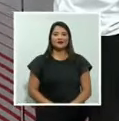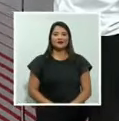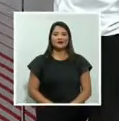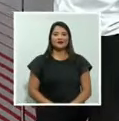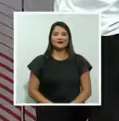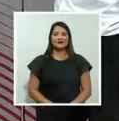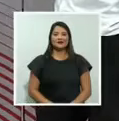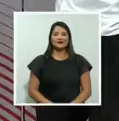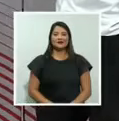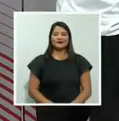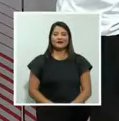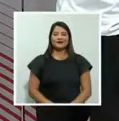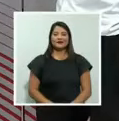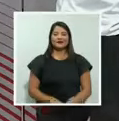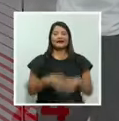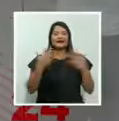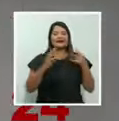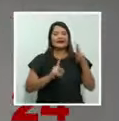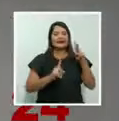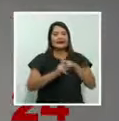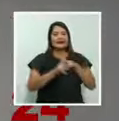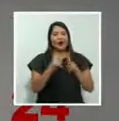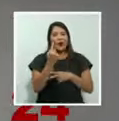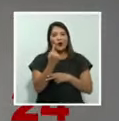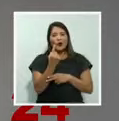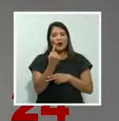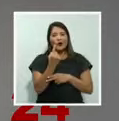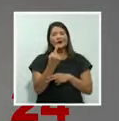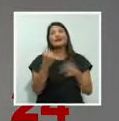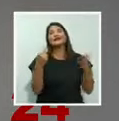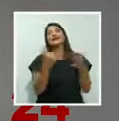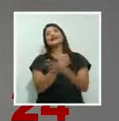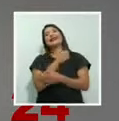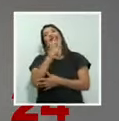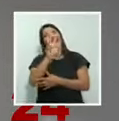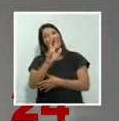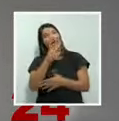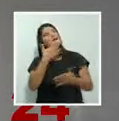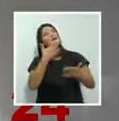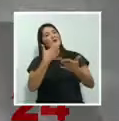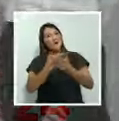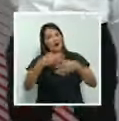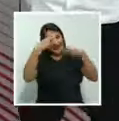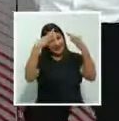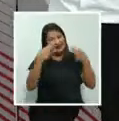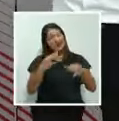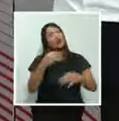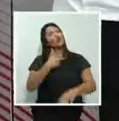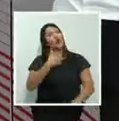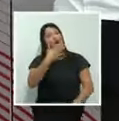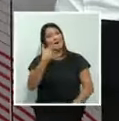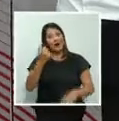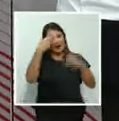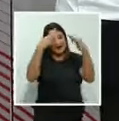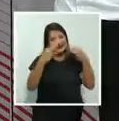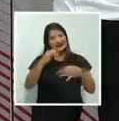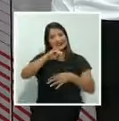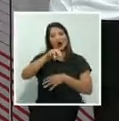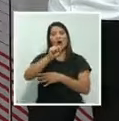Vamos a ver. Ay, que le salía el 1. Ay, ay, ay, ay. Ah, muy bien. Tomó la una buena mejor decisión, don